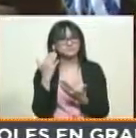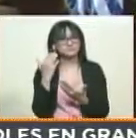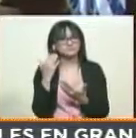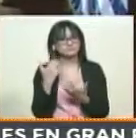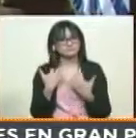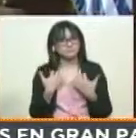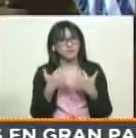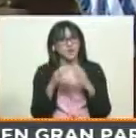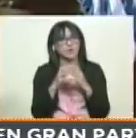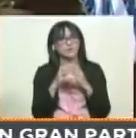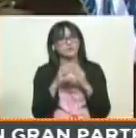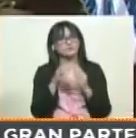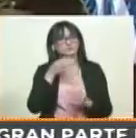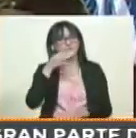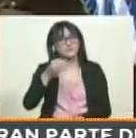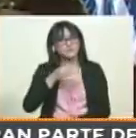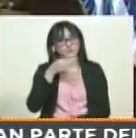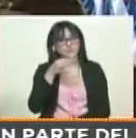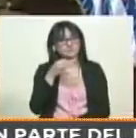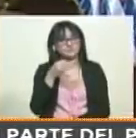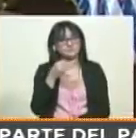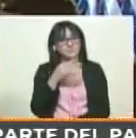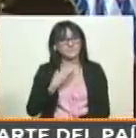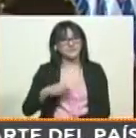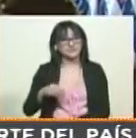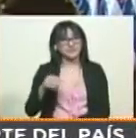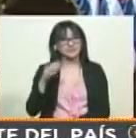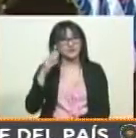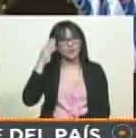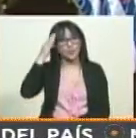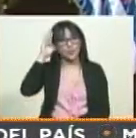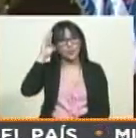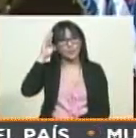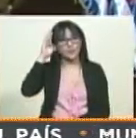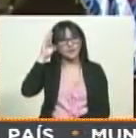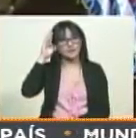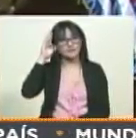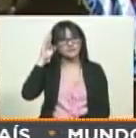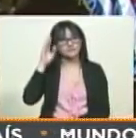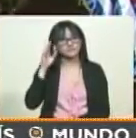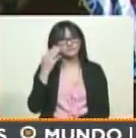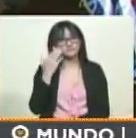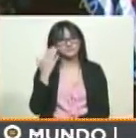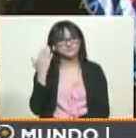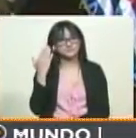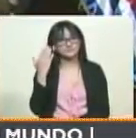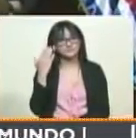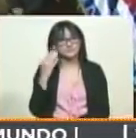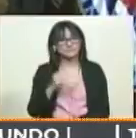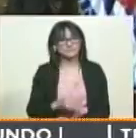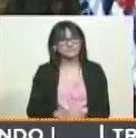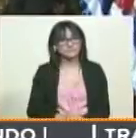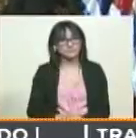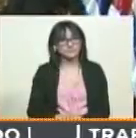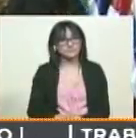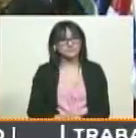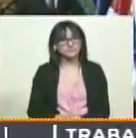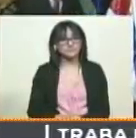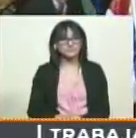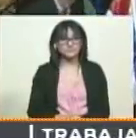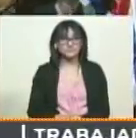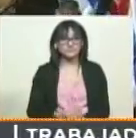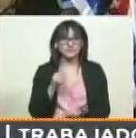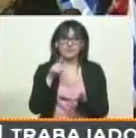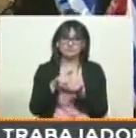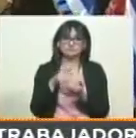a todo el país el recientemente electo presidente de la Mayor de las Antillas, presidente del Consejo de Estados y de Ministros de Cuba,